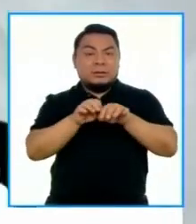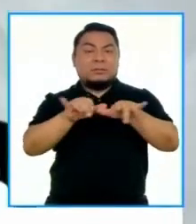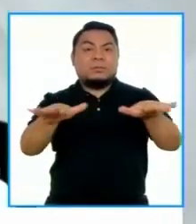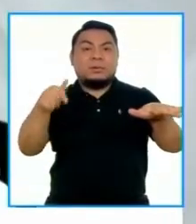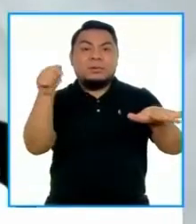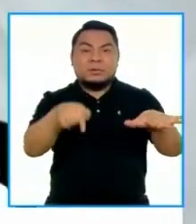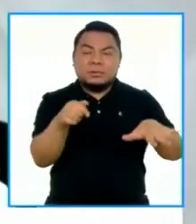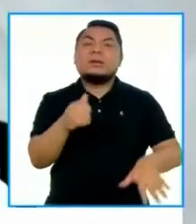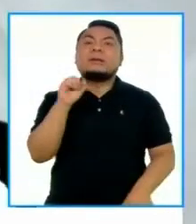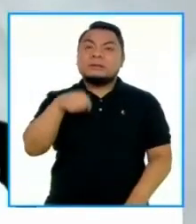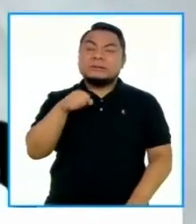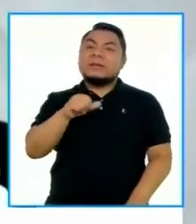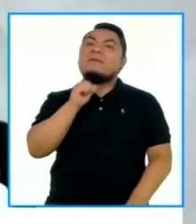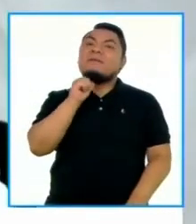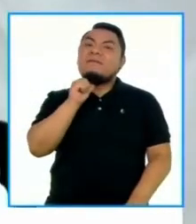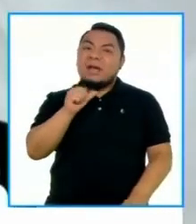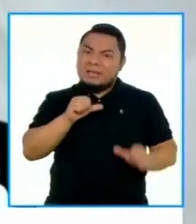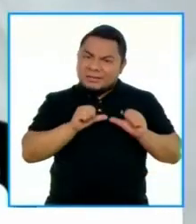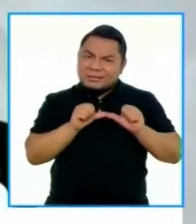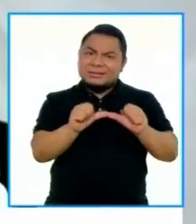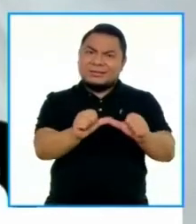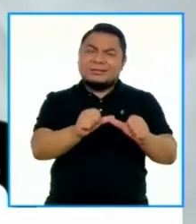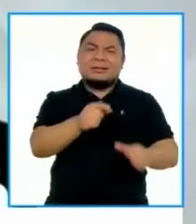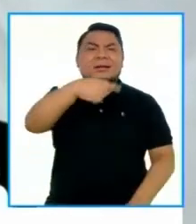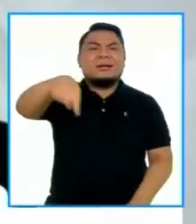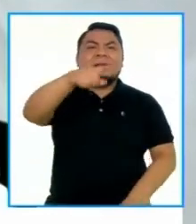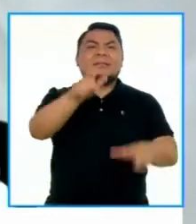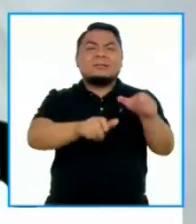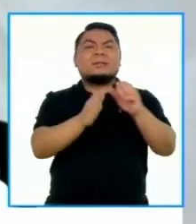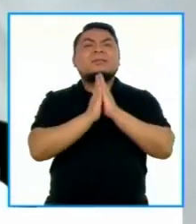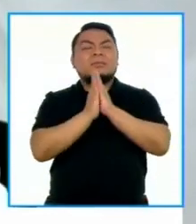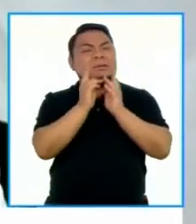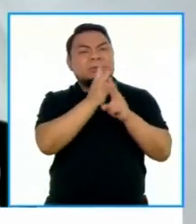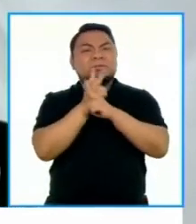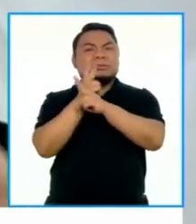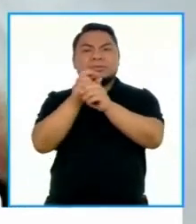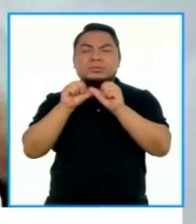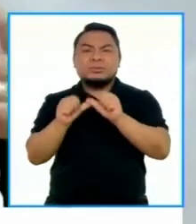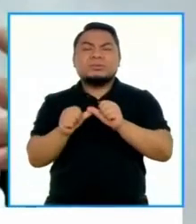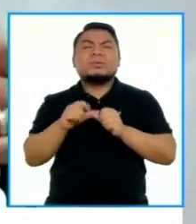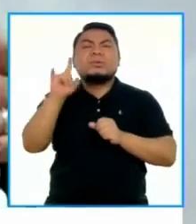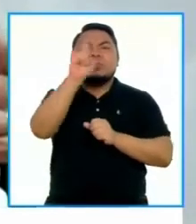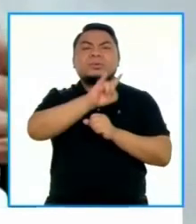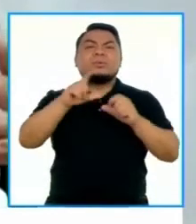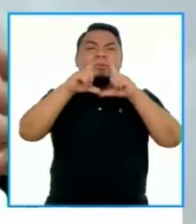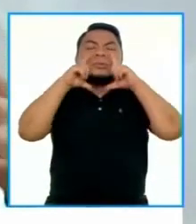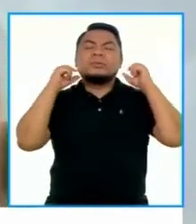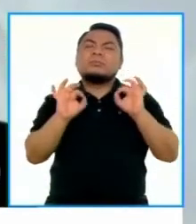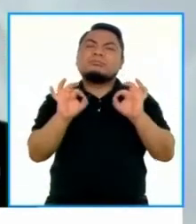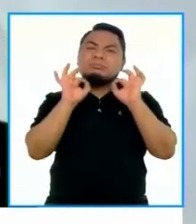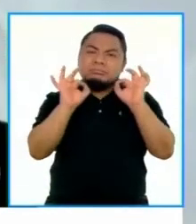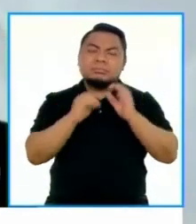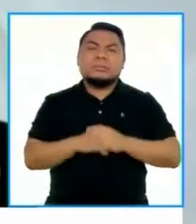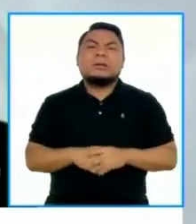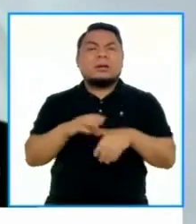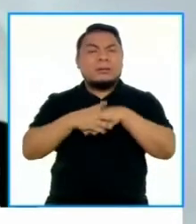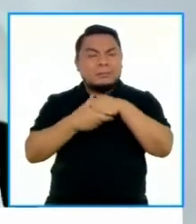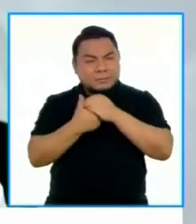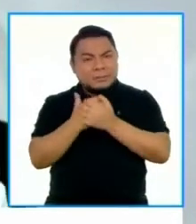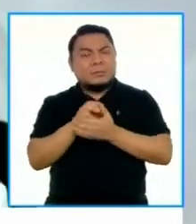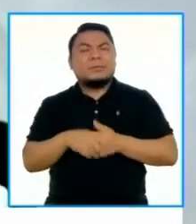está todavía vigente y por tanto debemos seguirnos cuidando, usar mascarillas correctamente, lavarnos